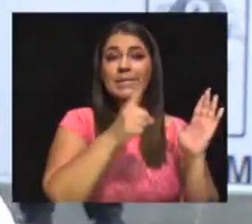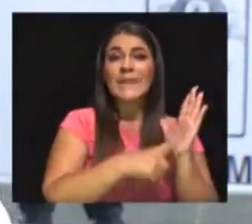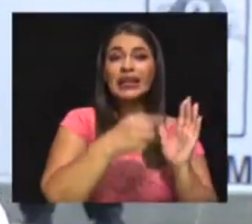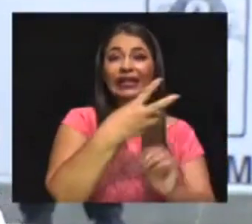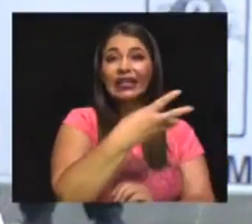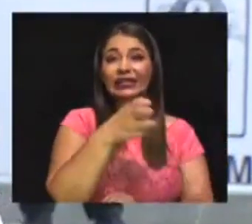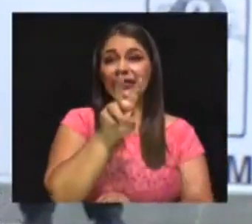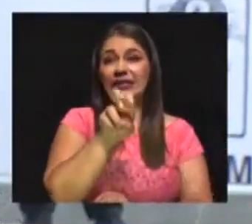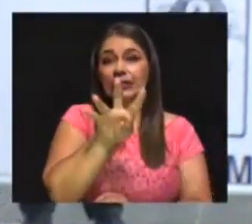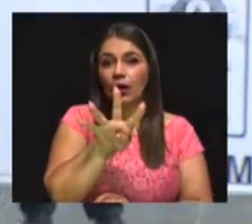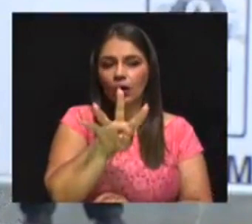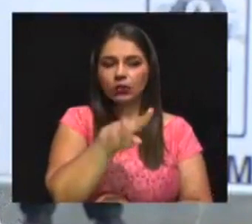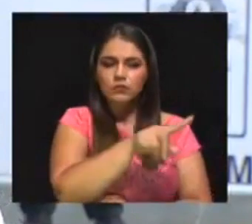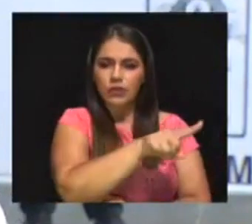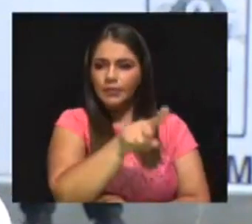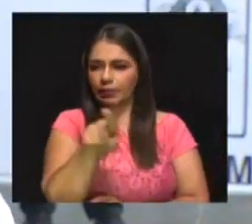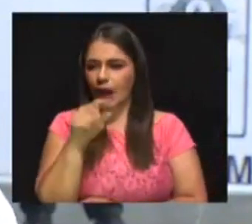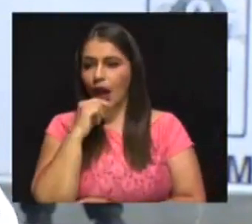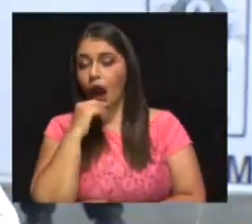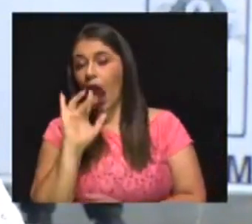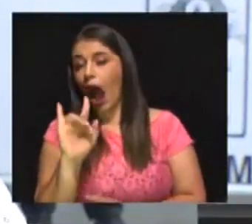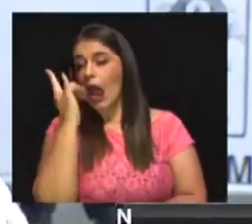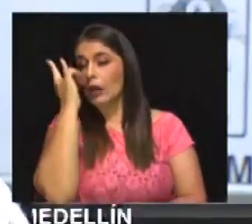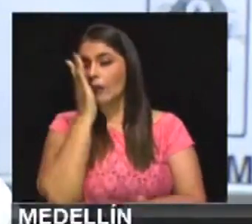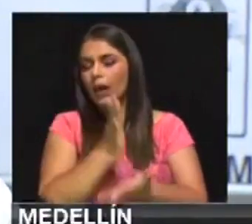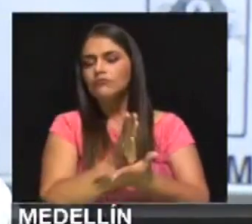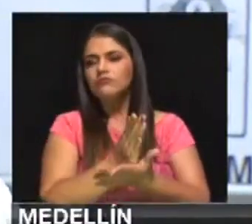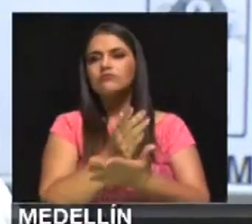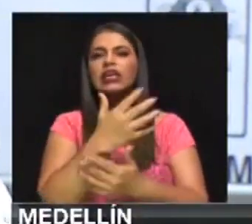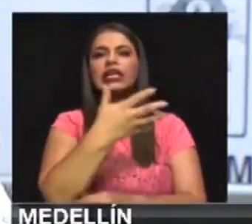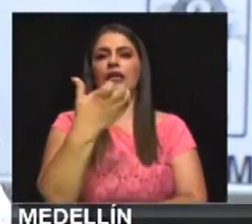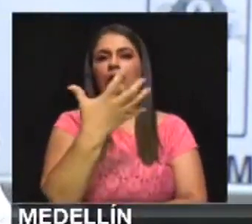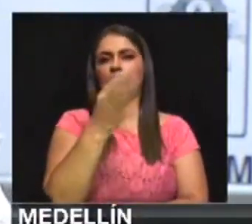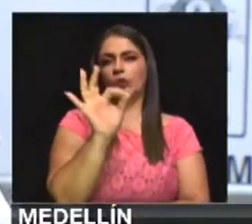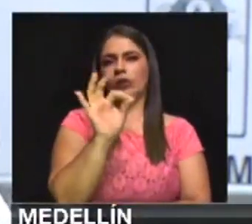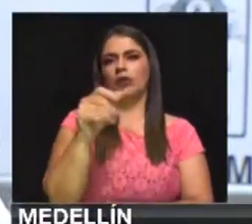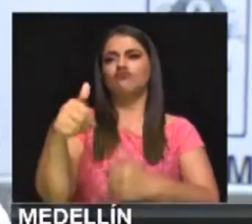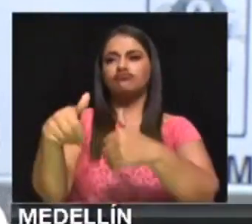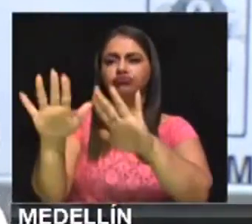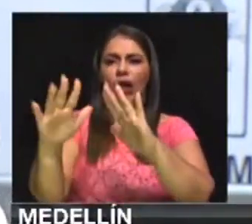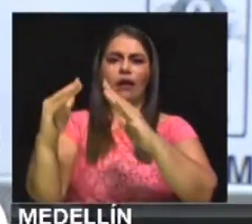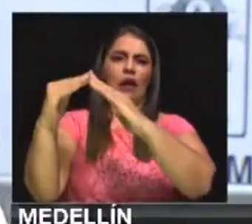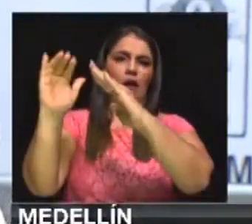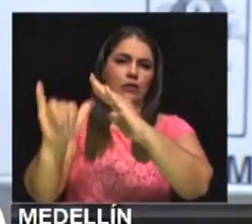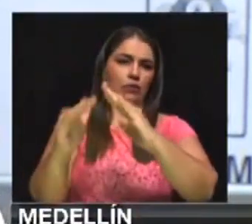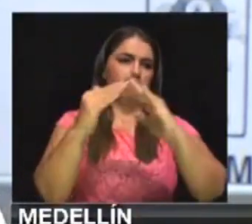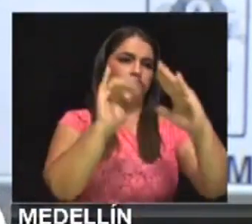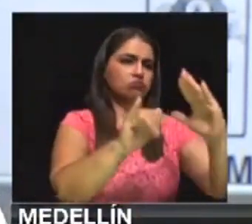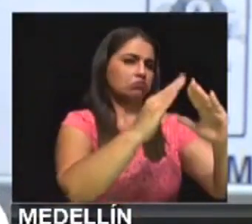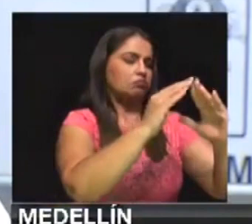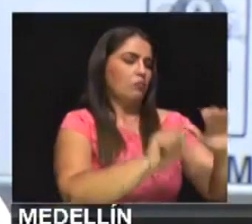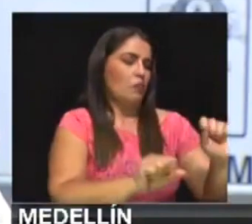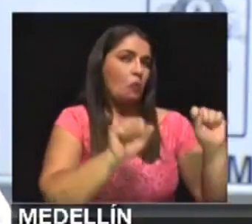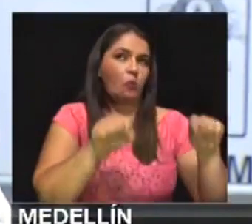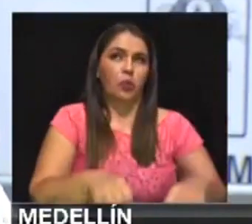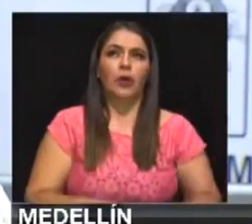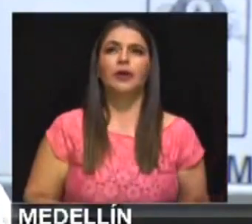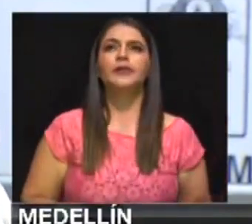acá podrían, en un eventual caso, recuperar su libertad o salir a cumplir su